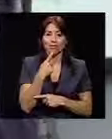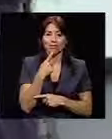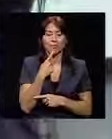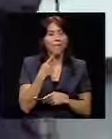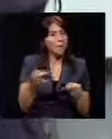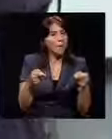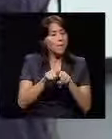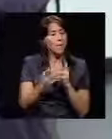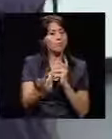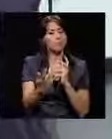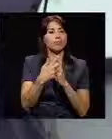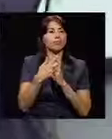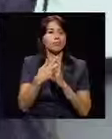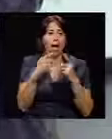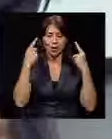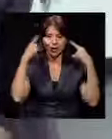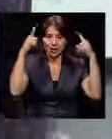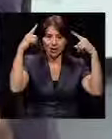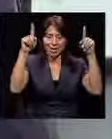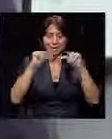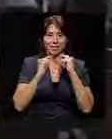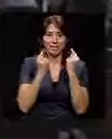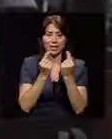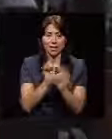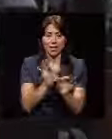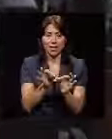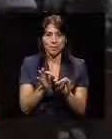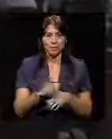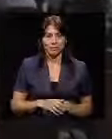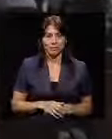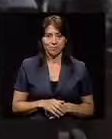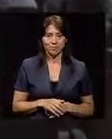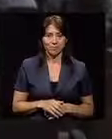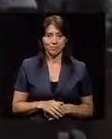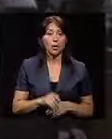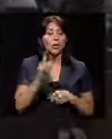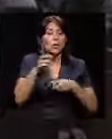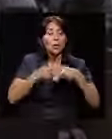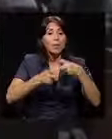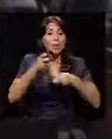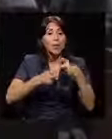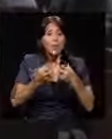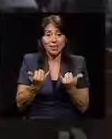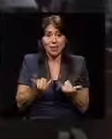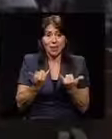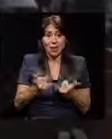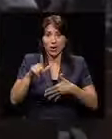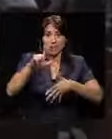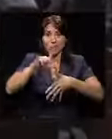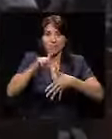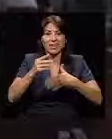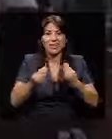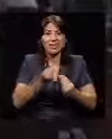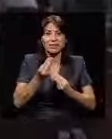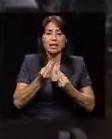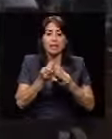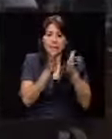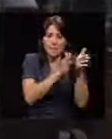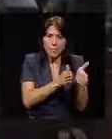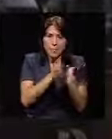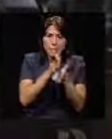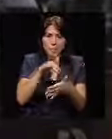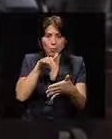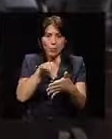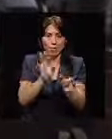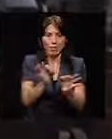a los alcances que el gremio de intérpretes tiene. Bueno, una de las problemáticas que existe hoy en la región es el tema de la formación de